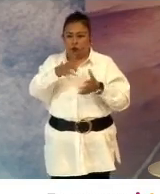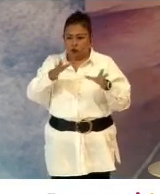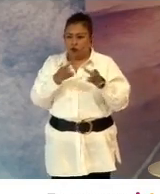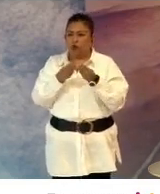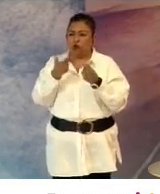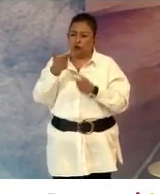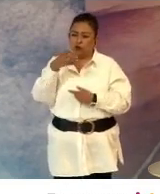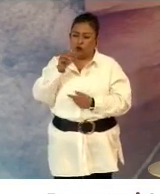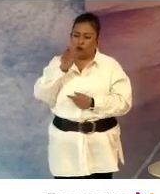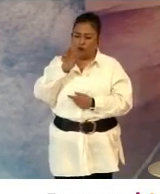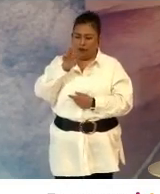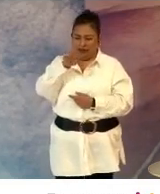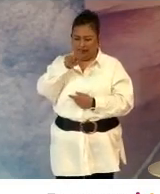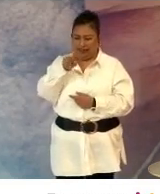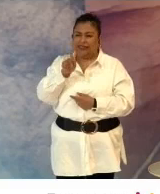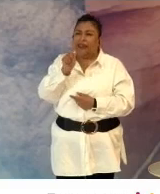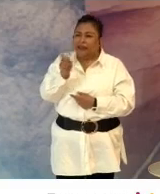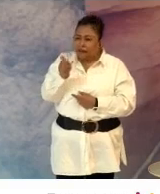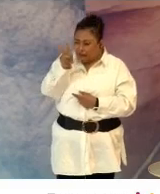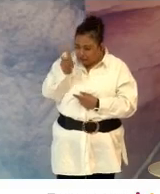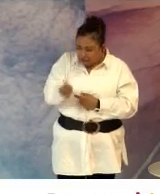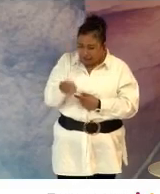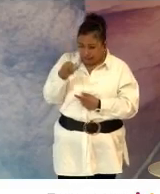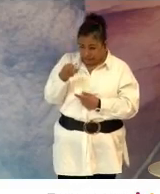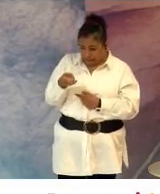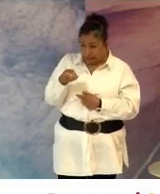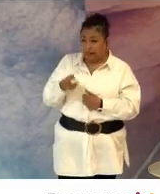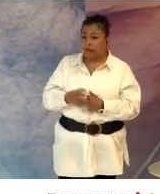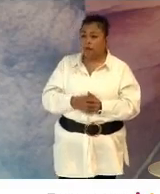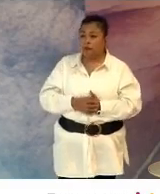la gobernanza es realmente